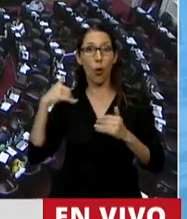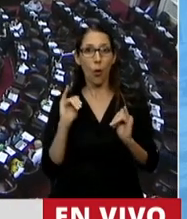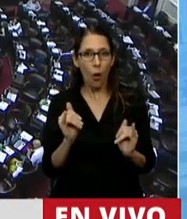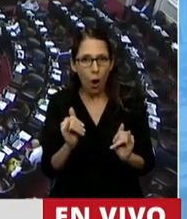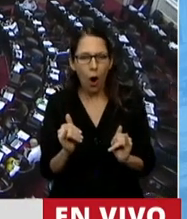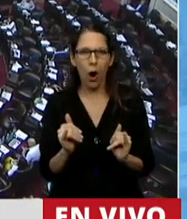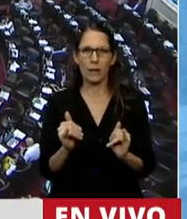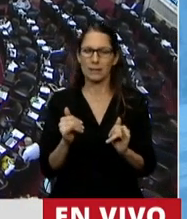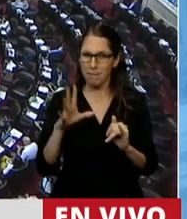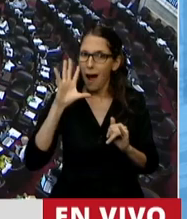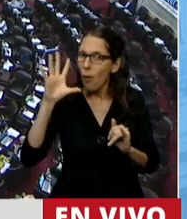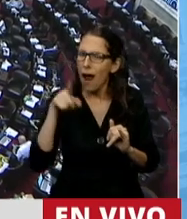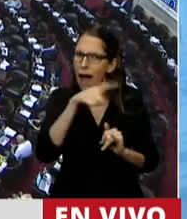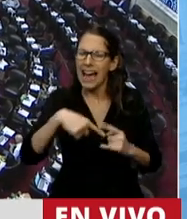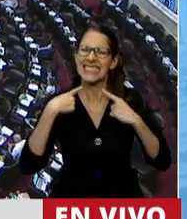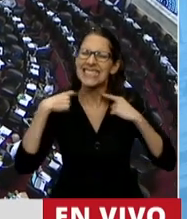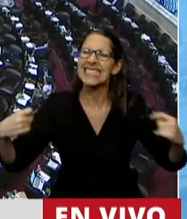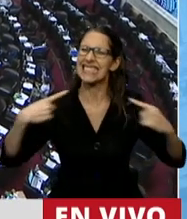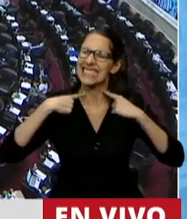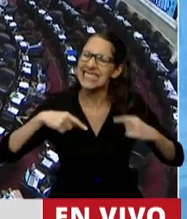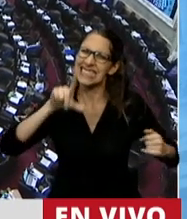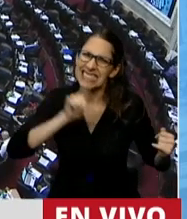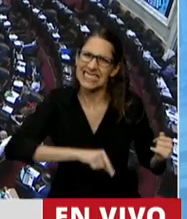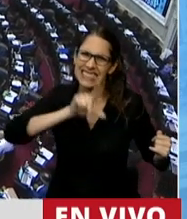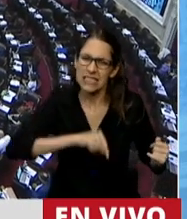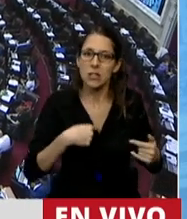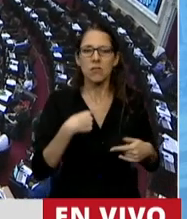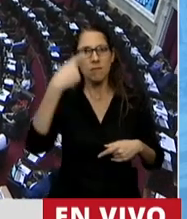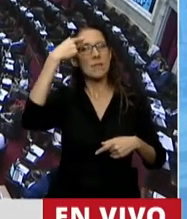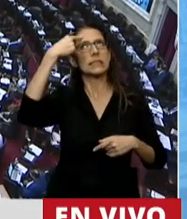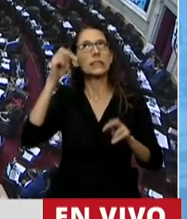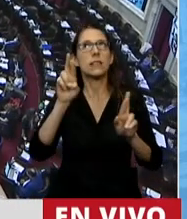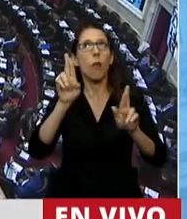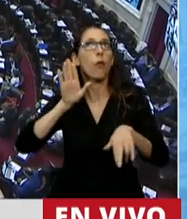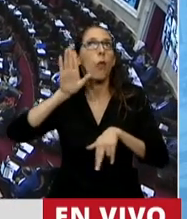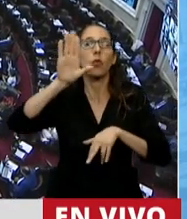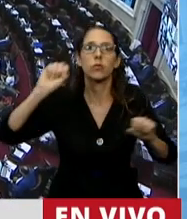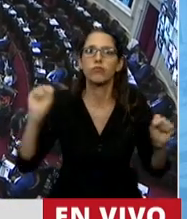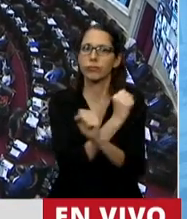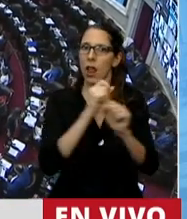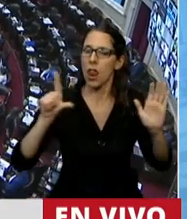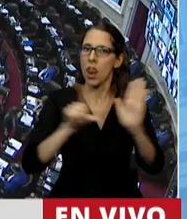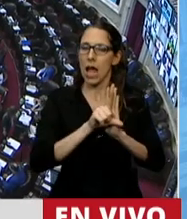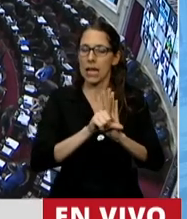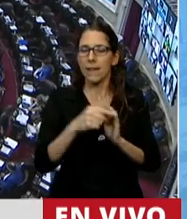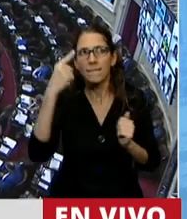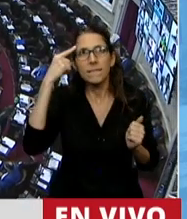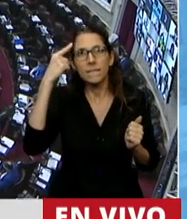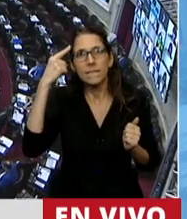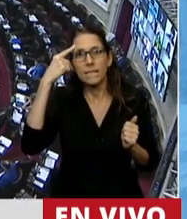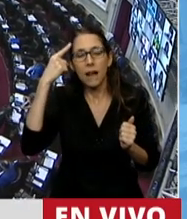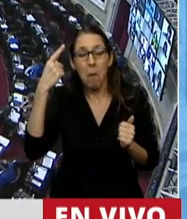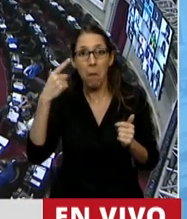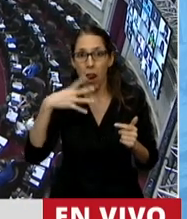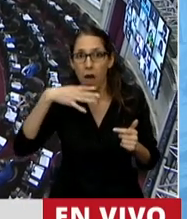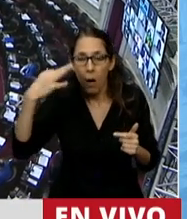las escuchaba gritar de dolor y decía ojalá que alguna vez esto se legalice, nunca pensé que